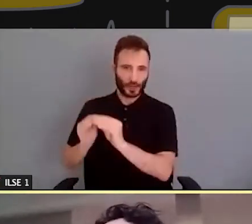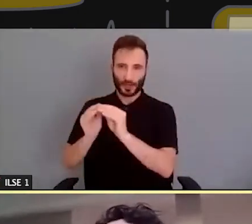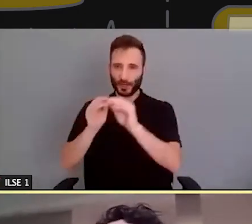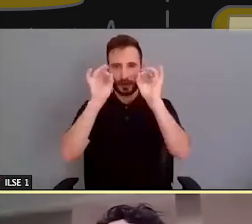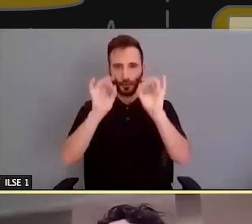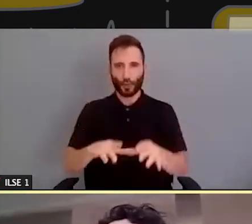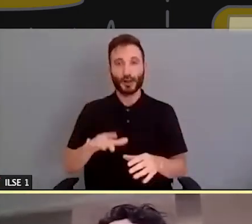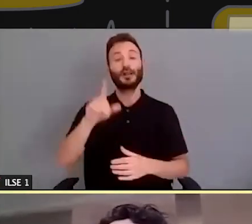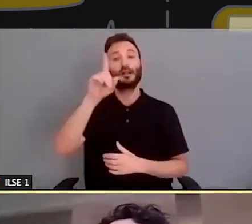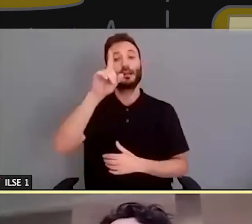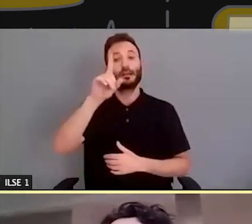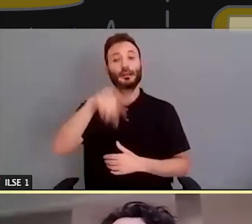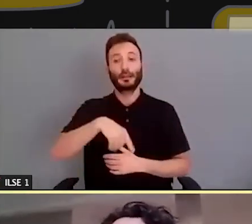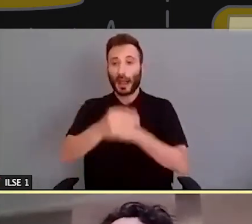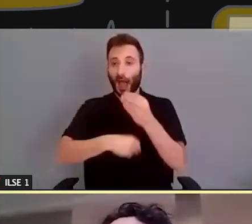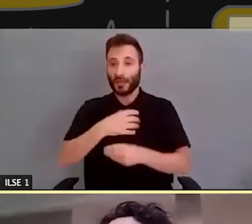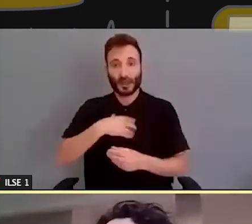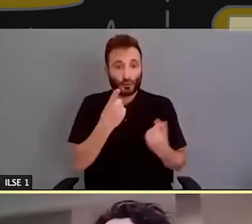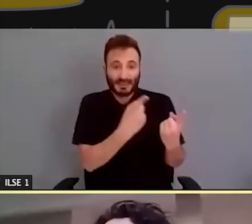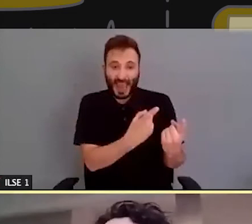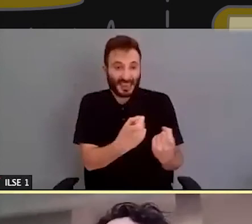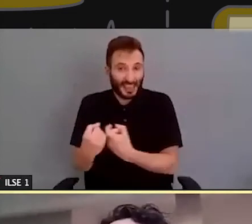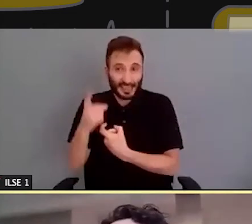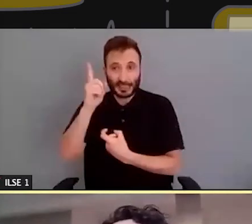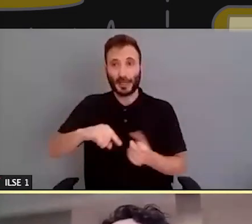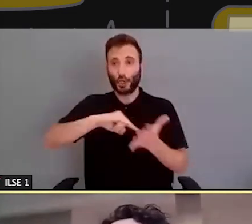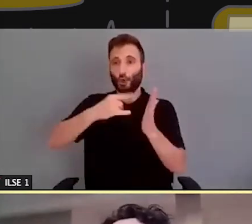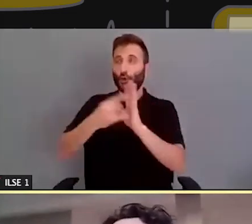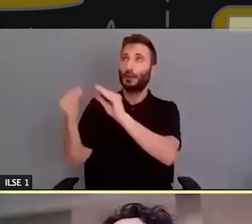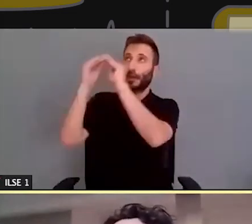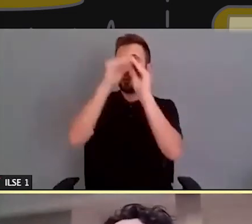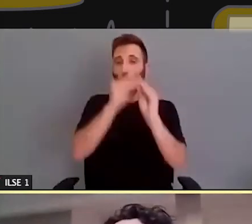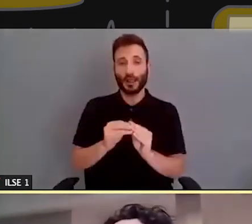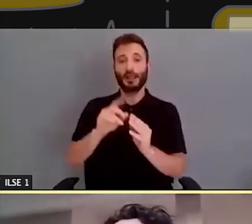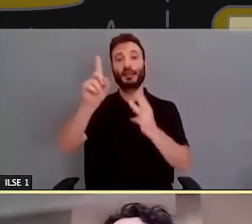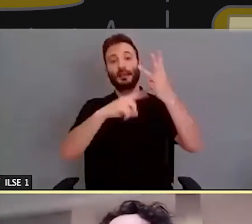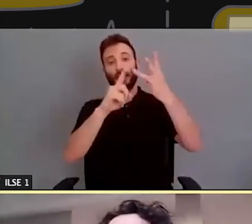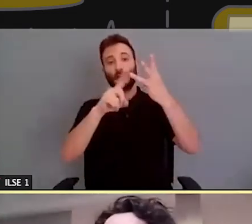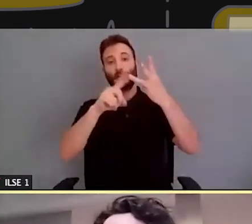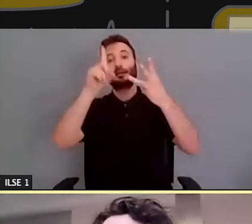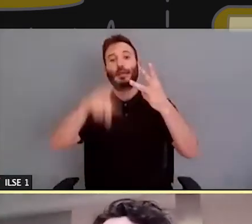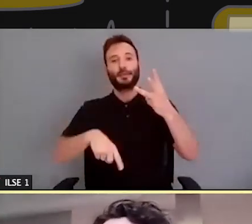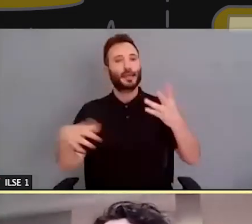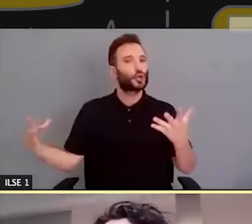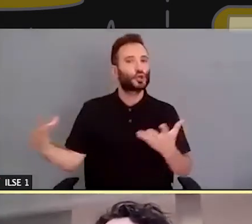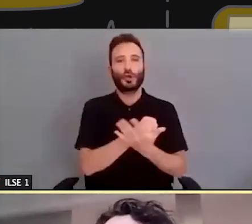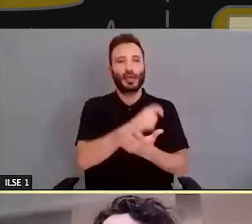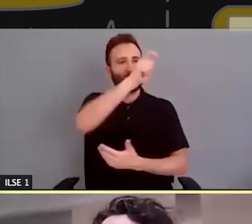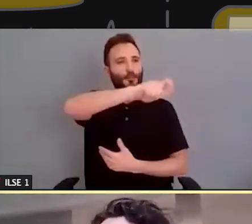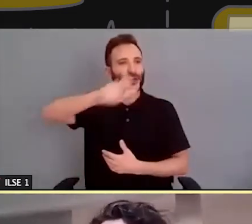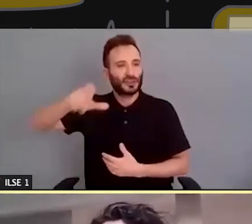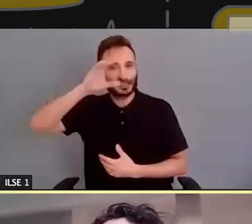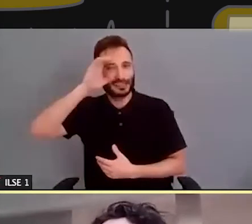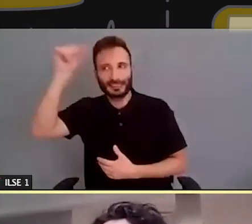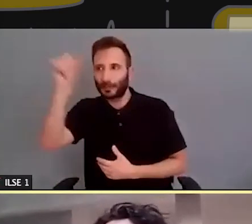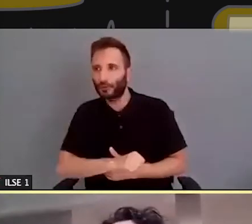puede las necesidades y las soluciones, y también oír todas las voces, ¿no? Y en ese oír todas las